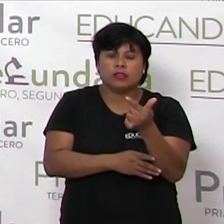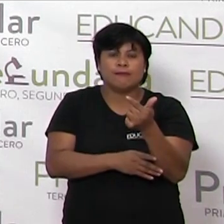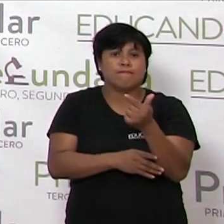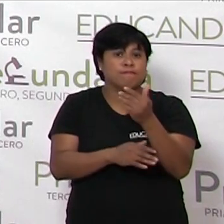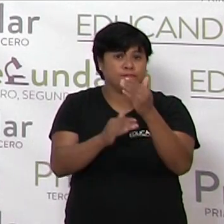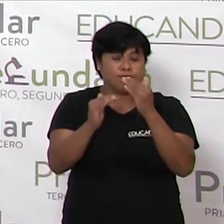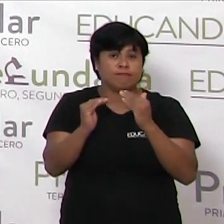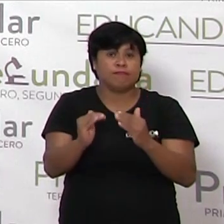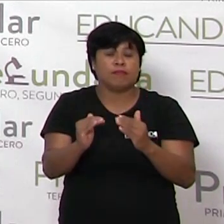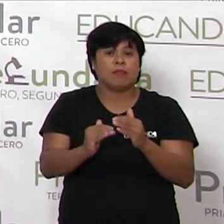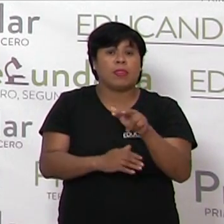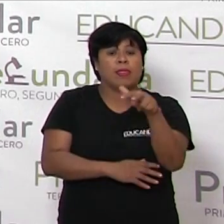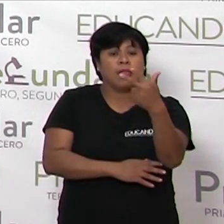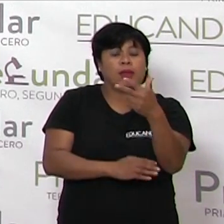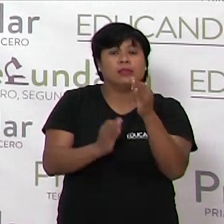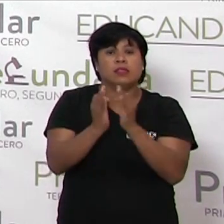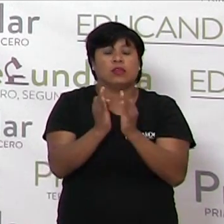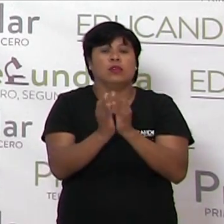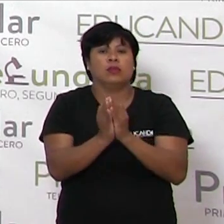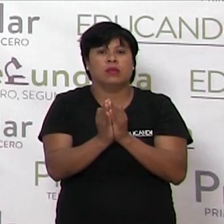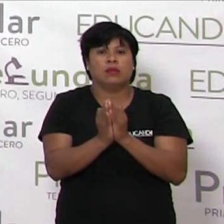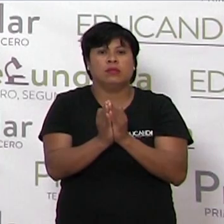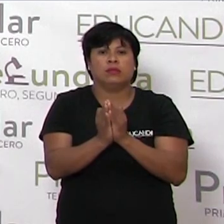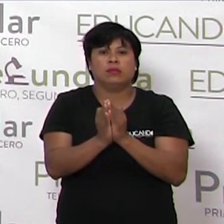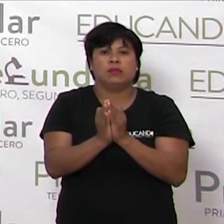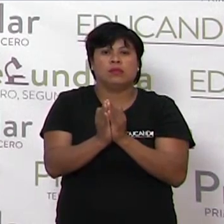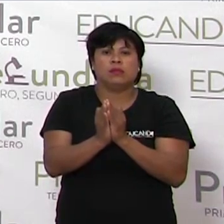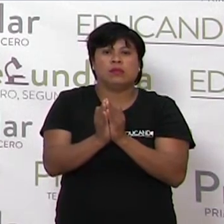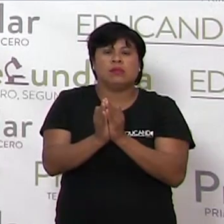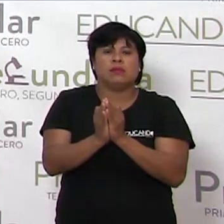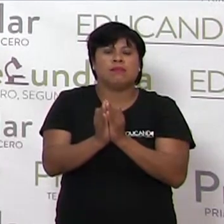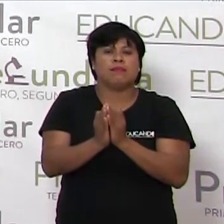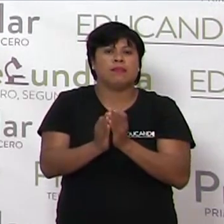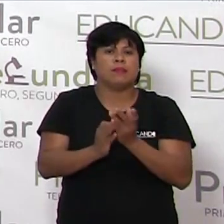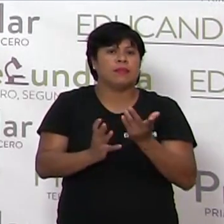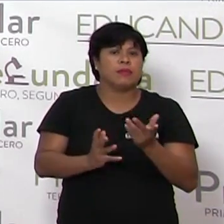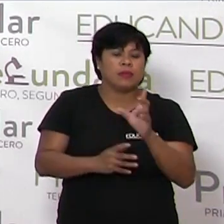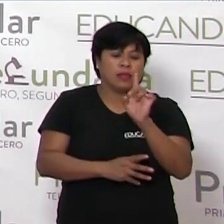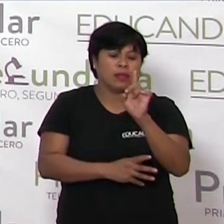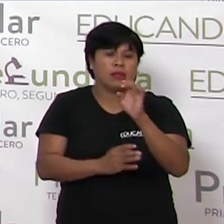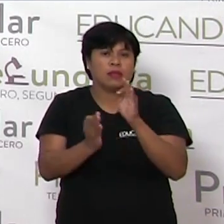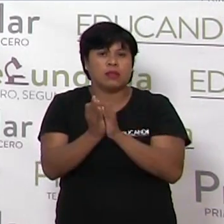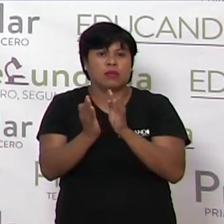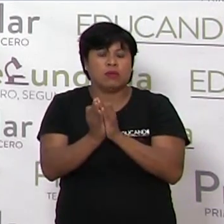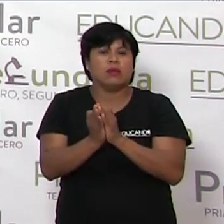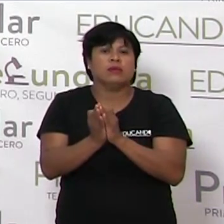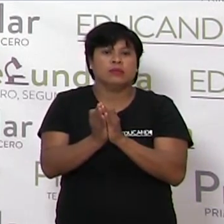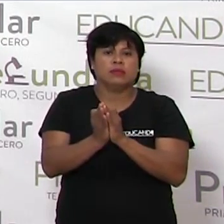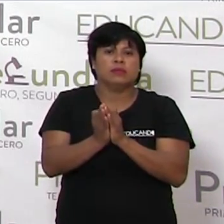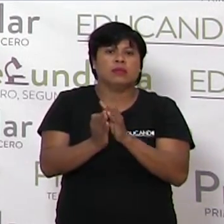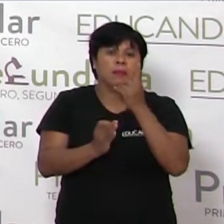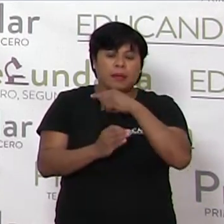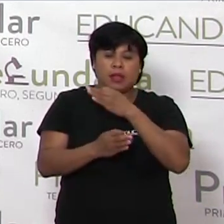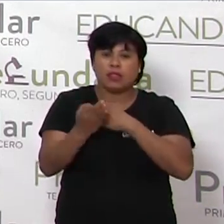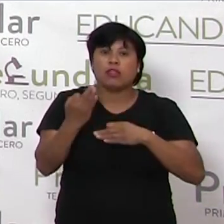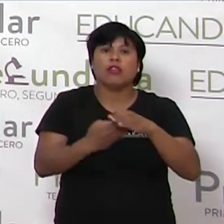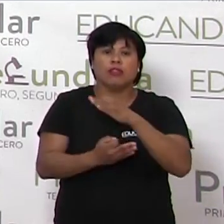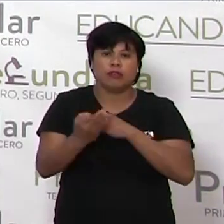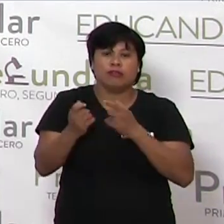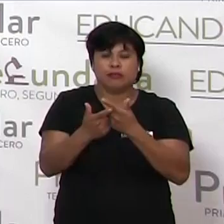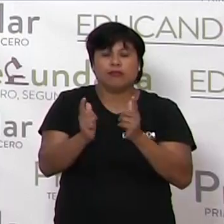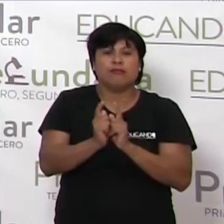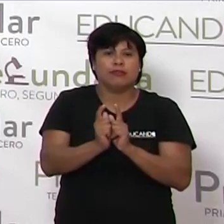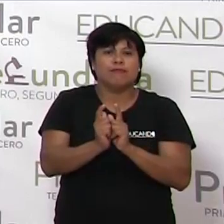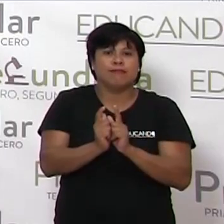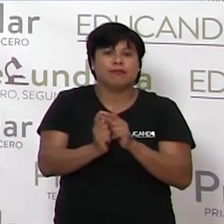tenemos 12, ¿cuánto cuestan 13 tortas? ¿Qué te parece? 30 tortas para todo